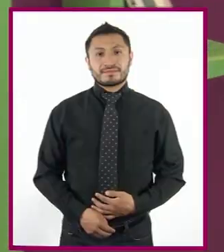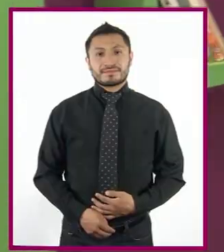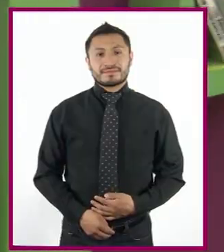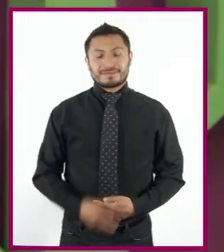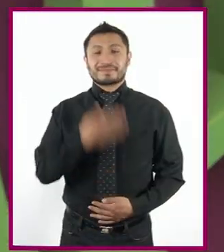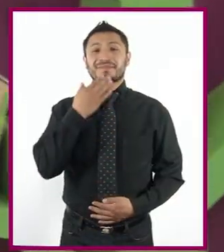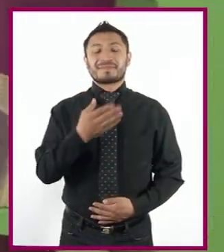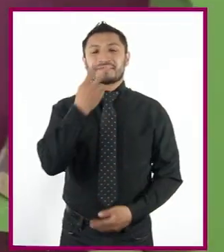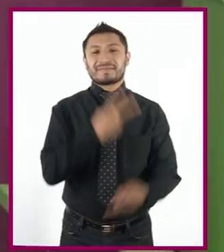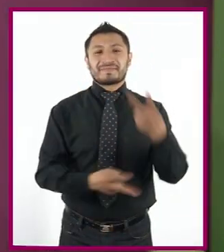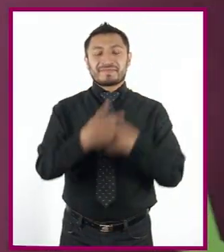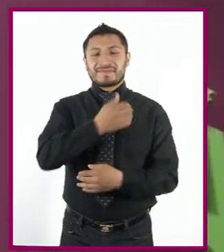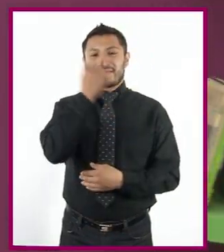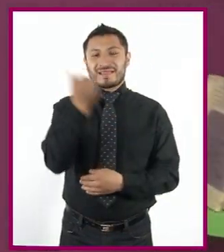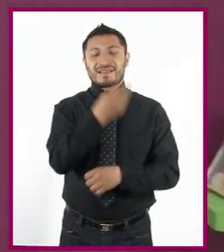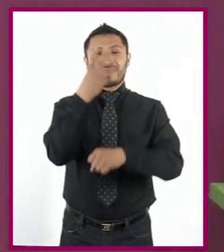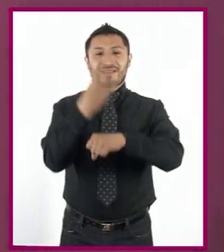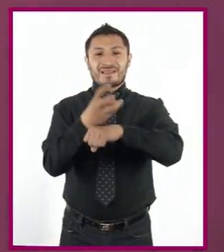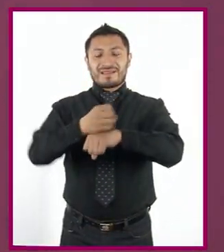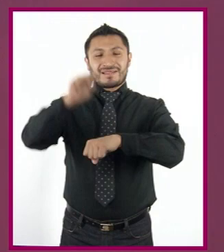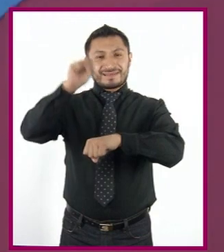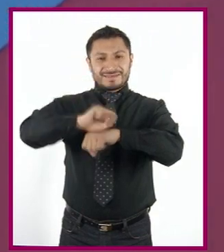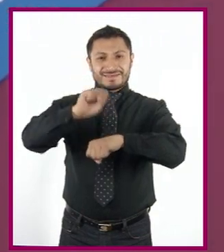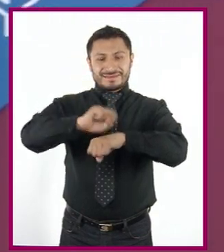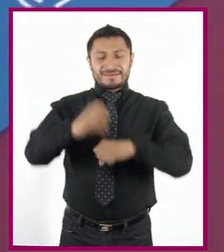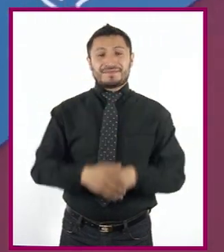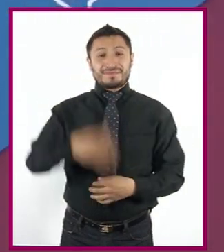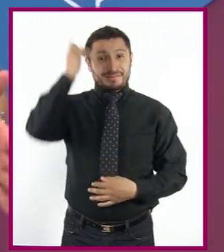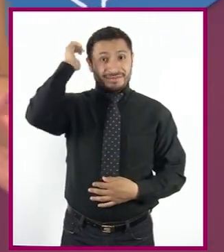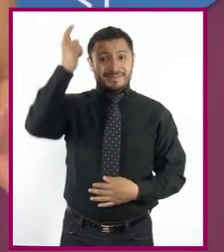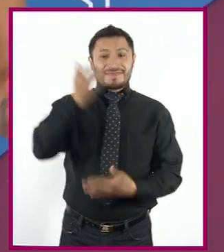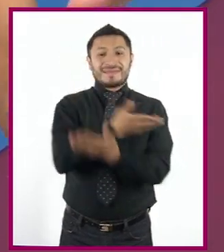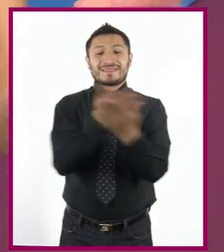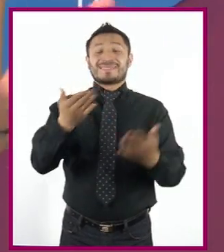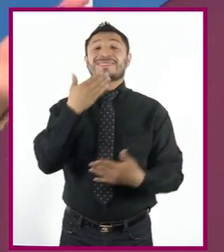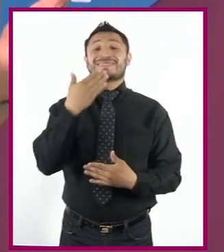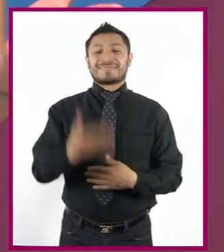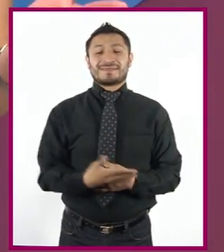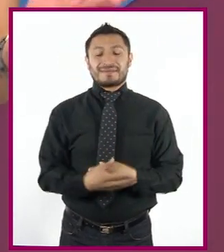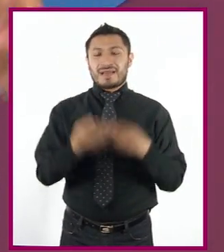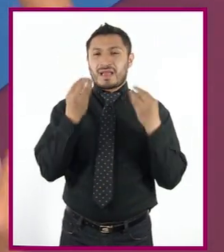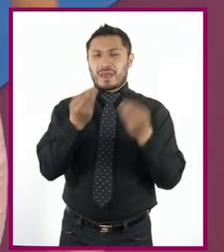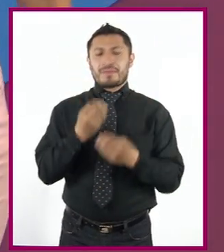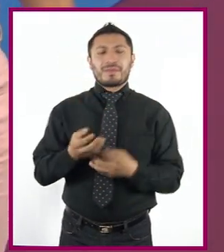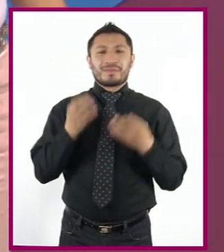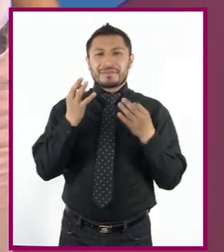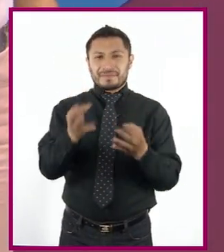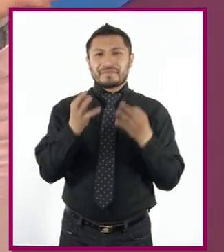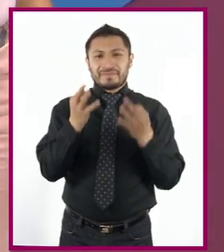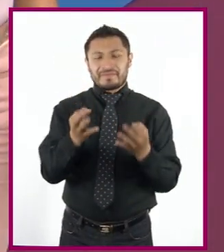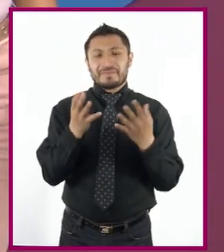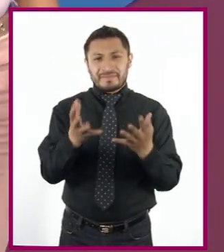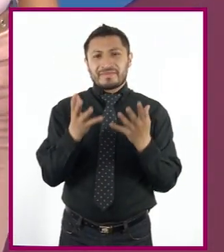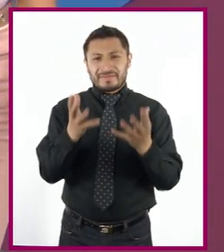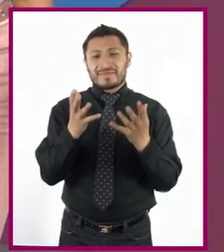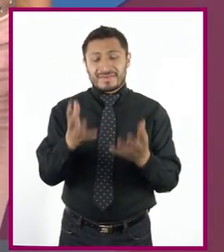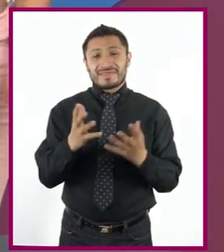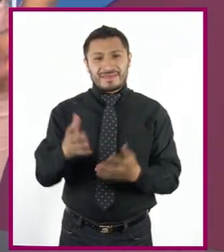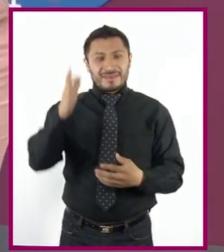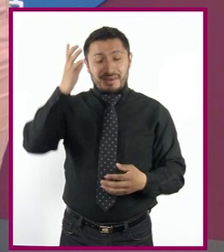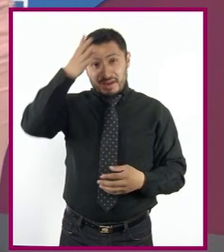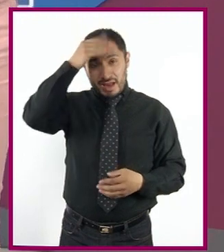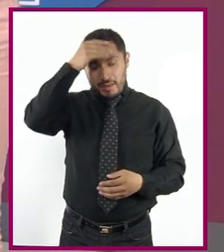Bienvenidas y bienvenidos alumnos de tercer grado de secundaria. Espero se encuentren bien, con muchos deseos de aprender y conocer cosas